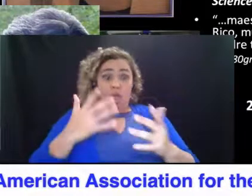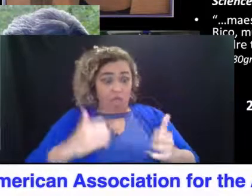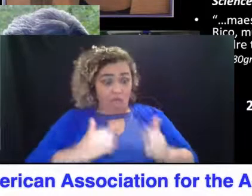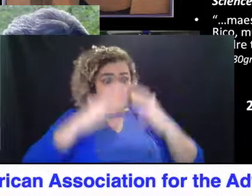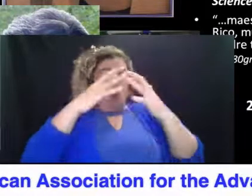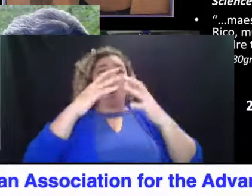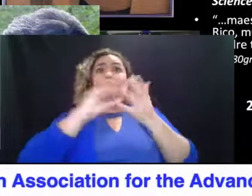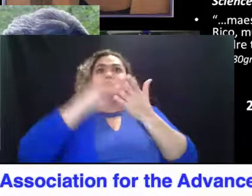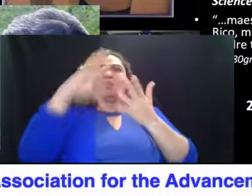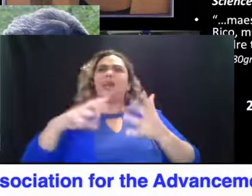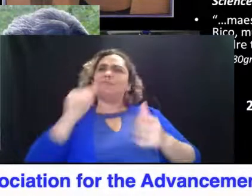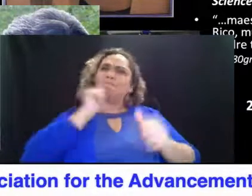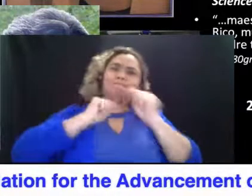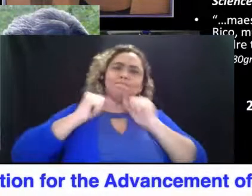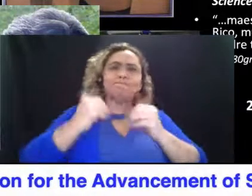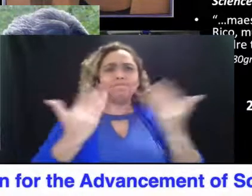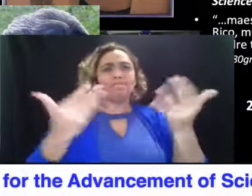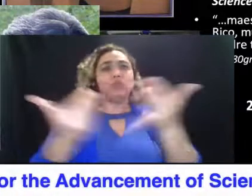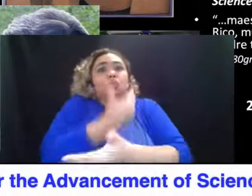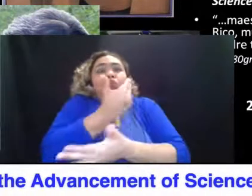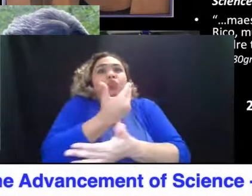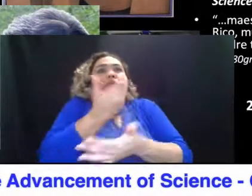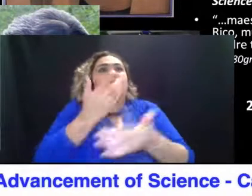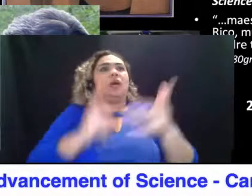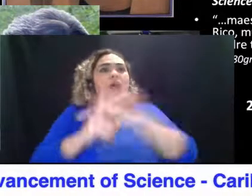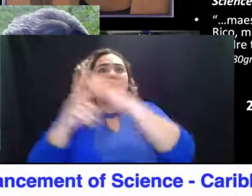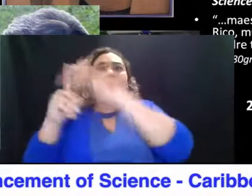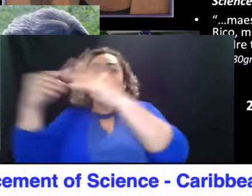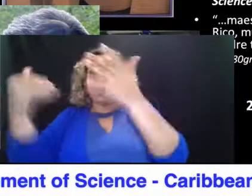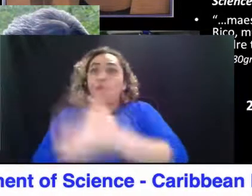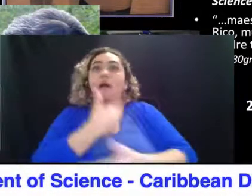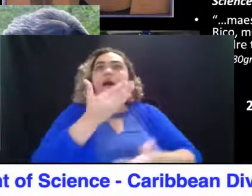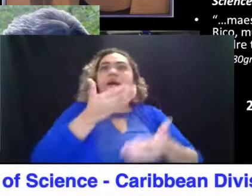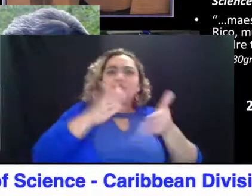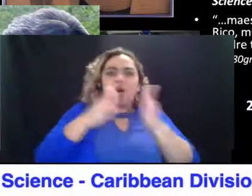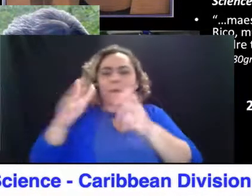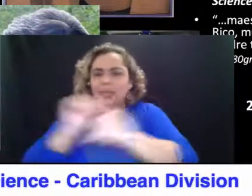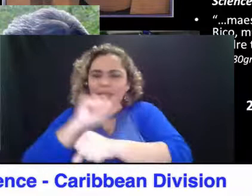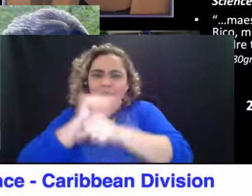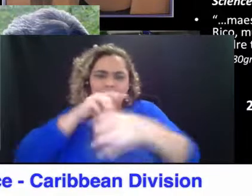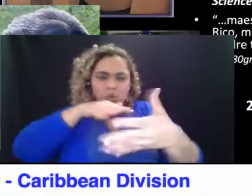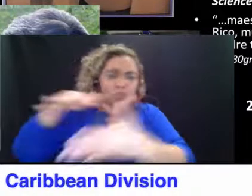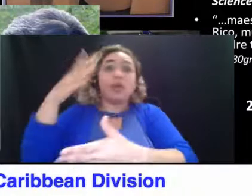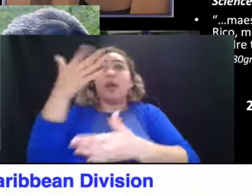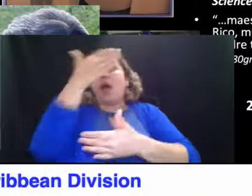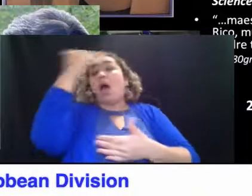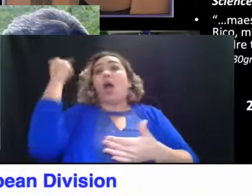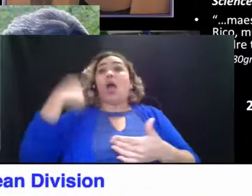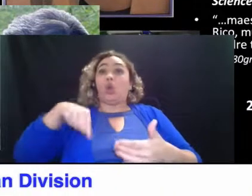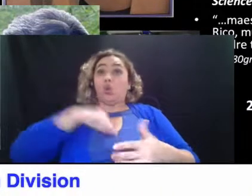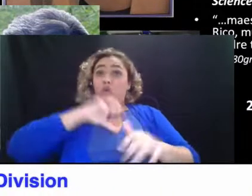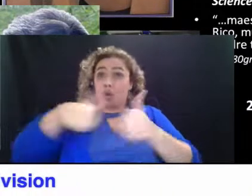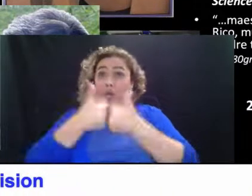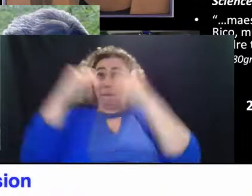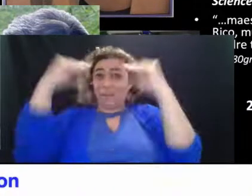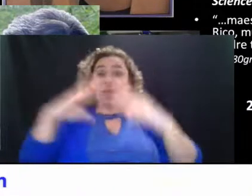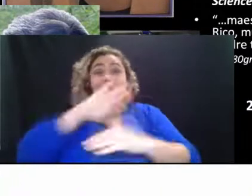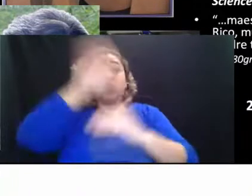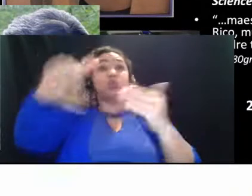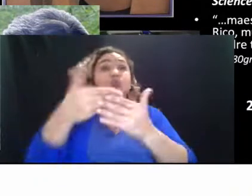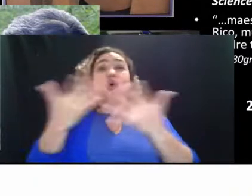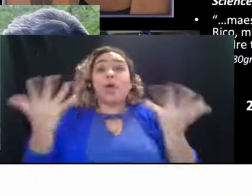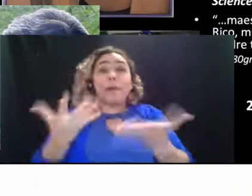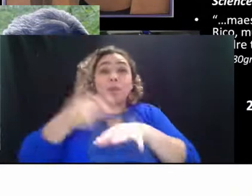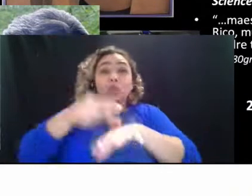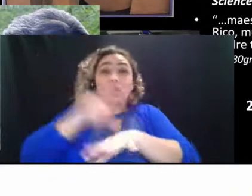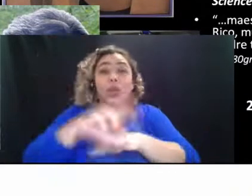resiliente que emerge en un nuevo escenario y con unas nuevas herramientas, sin olvidar el reto que hoy enfrentamos todos los docentes en Puerto